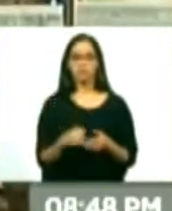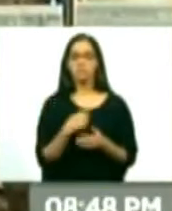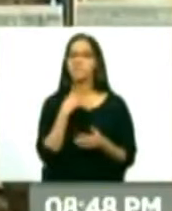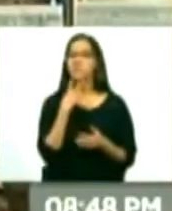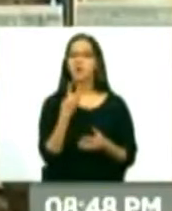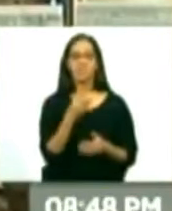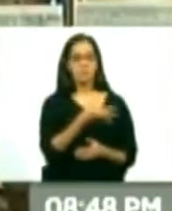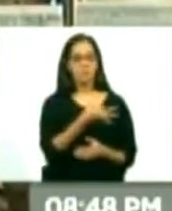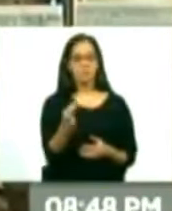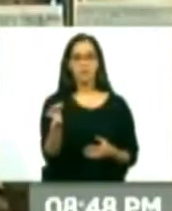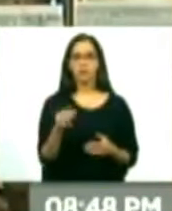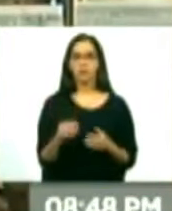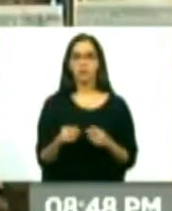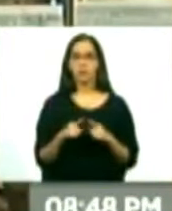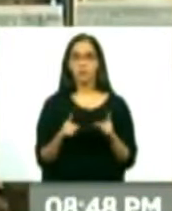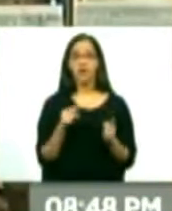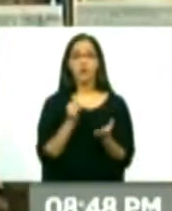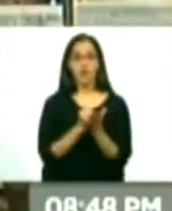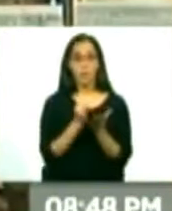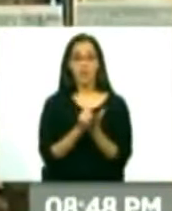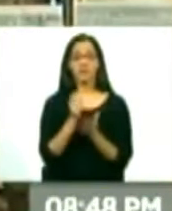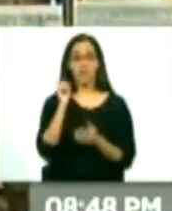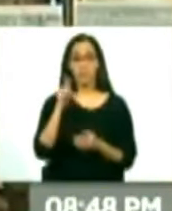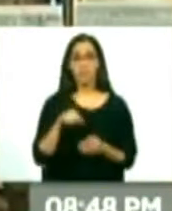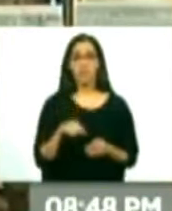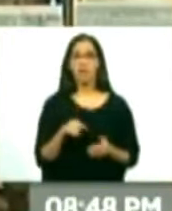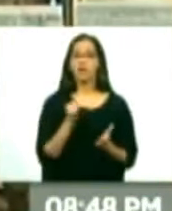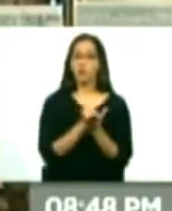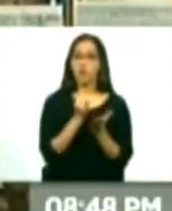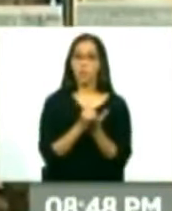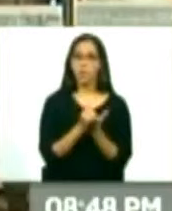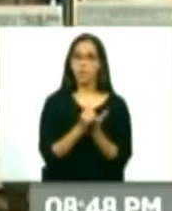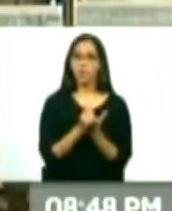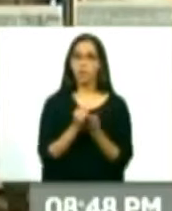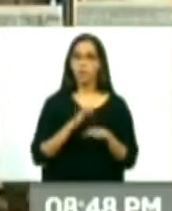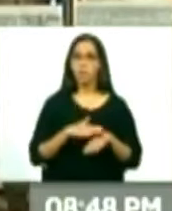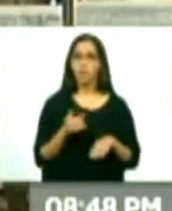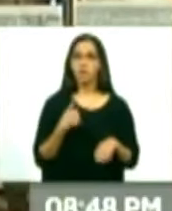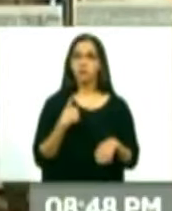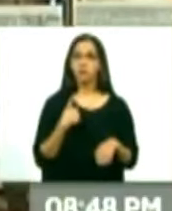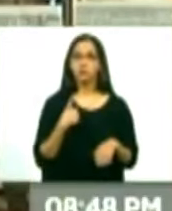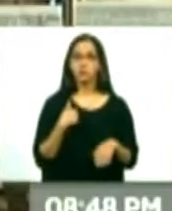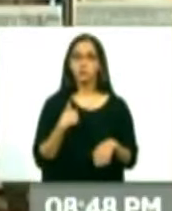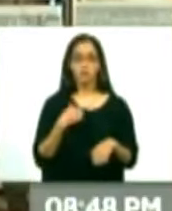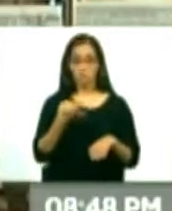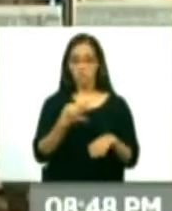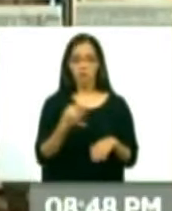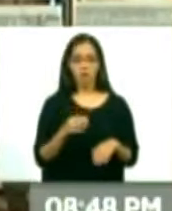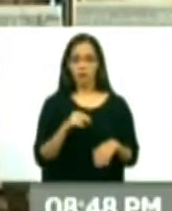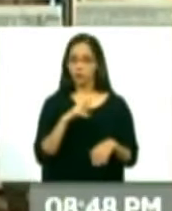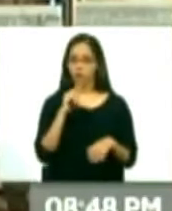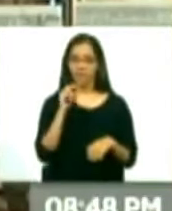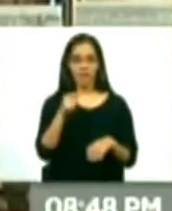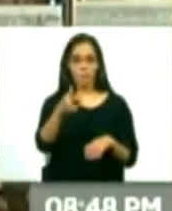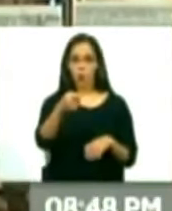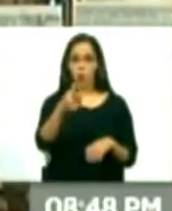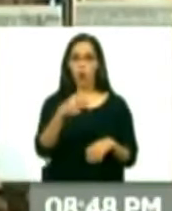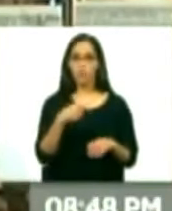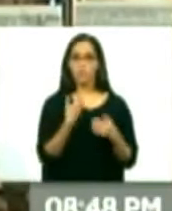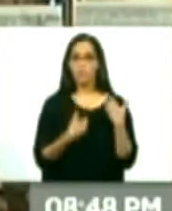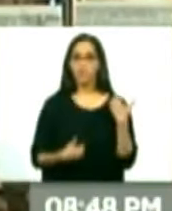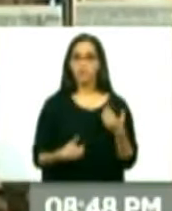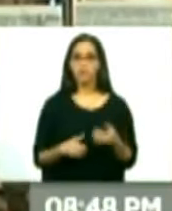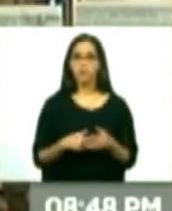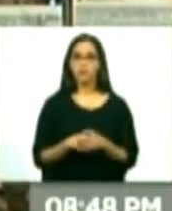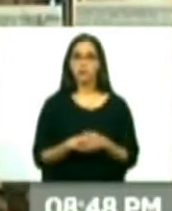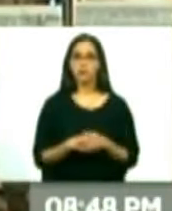Calidad. Pero era una prueba también, ¿ves? Era una prueba. Porque yo estaba que no, en verdad, pues no hablaba. A mí el presidente me dijo, yo dije, no, hermano,